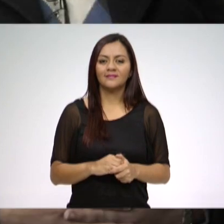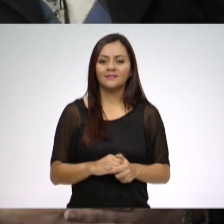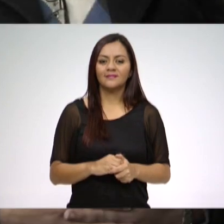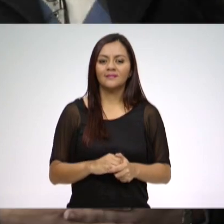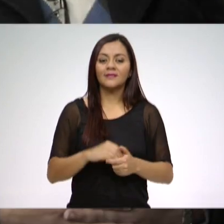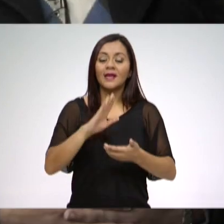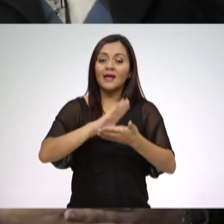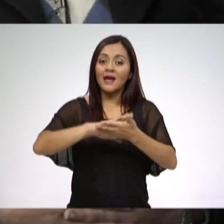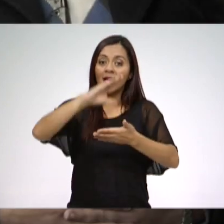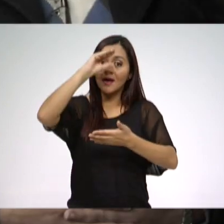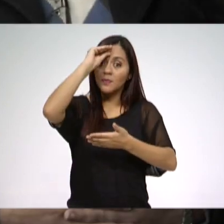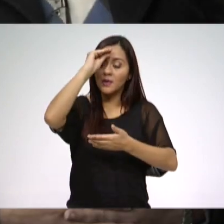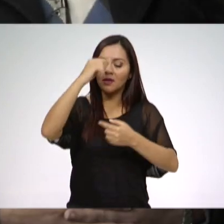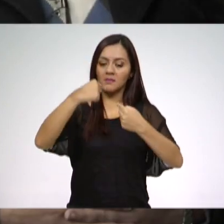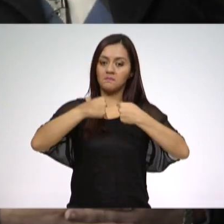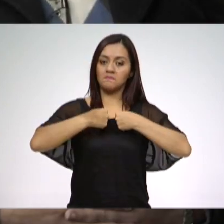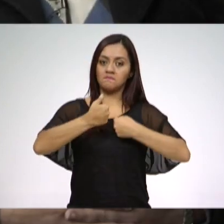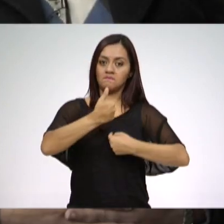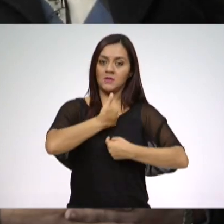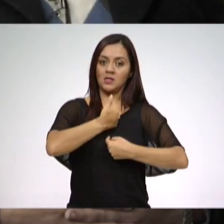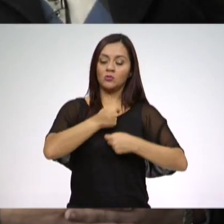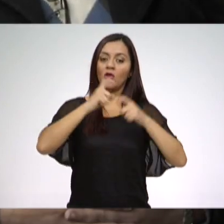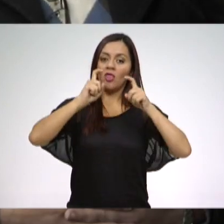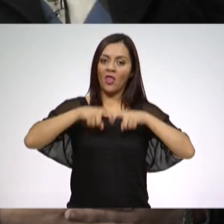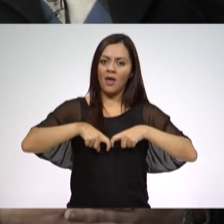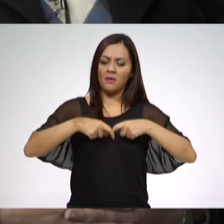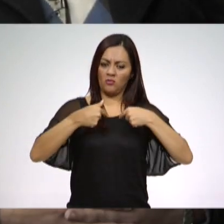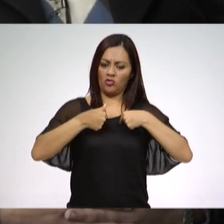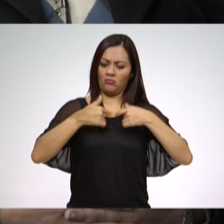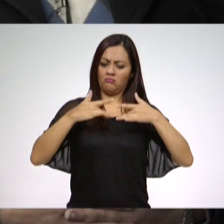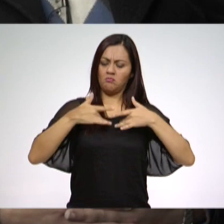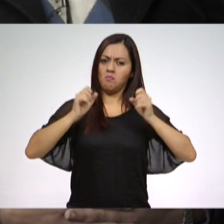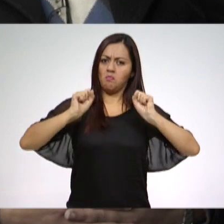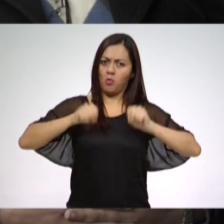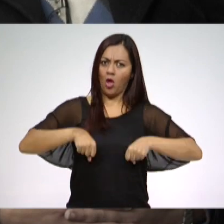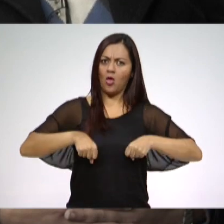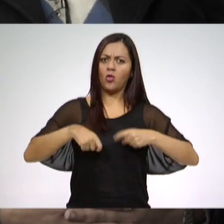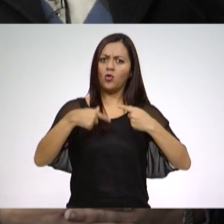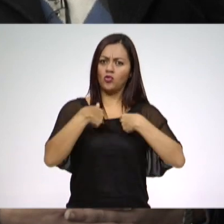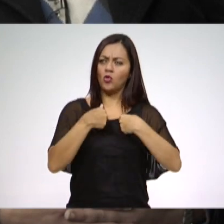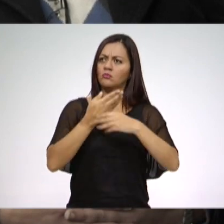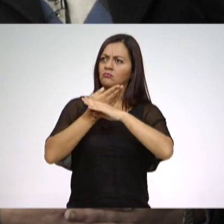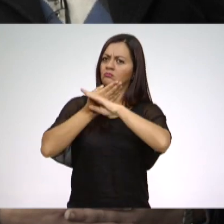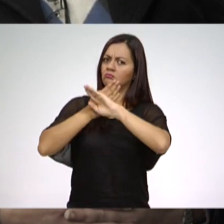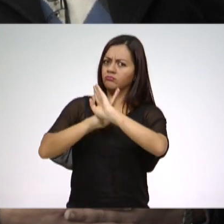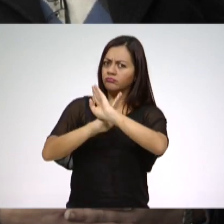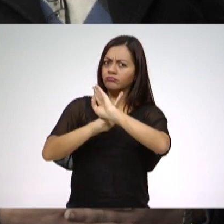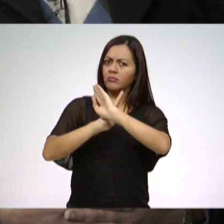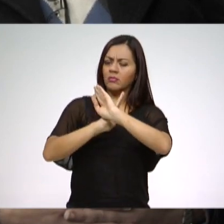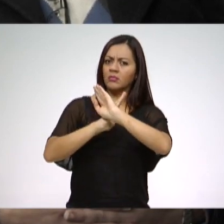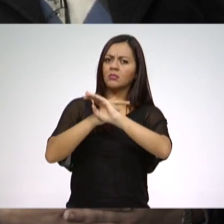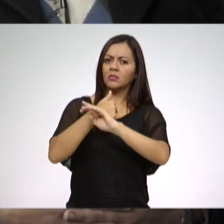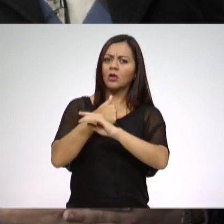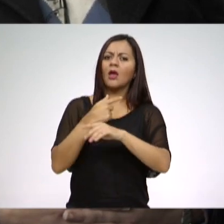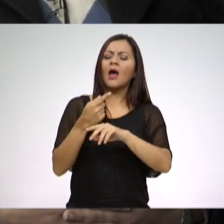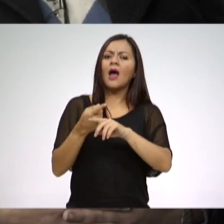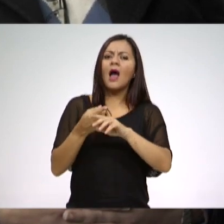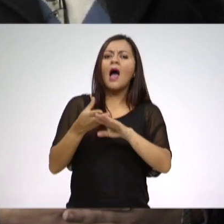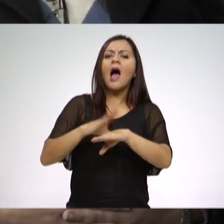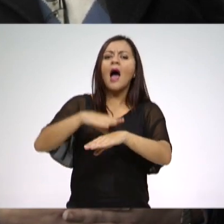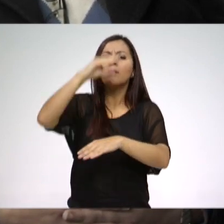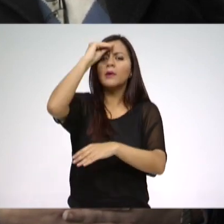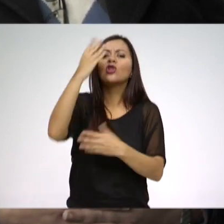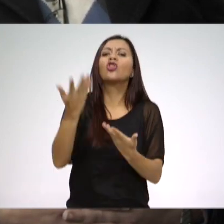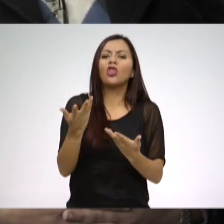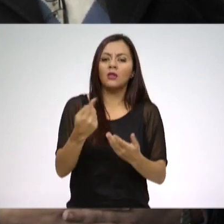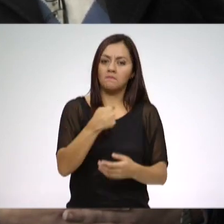Aprender a valorarse, a defenderse, a saberse valioso, es algo que se aprende desde la cuna. Entonces